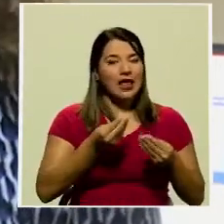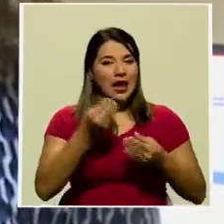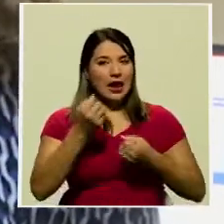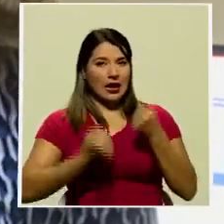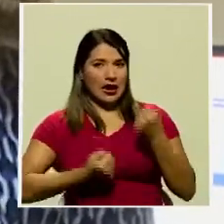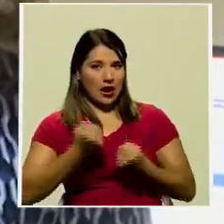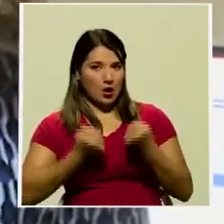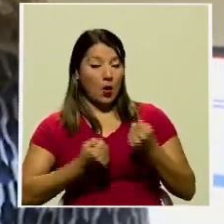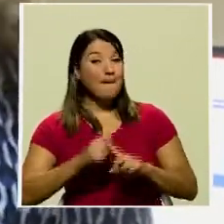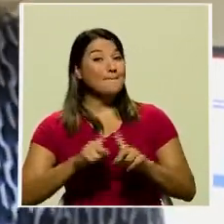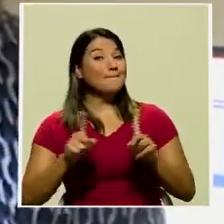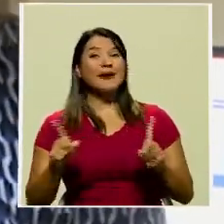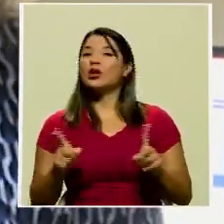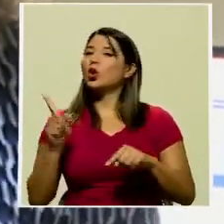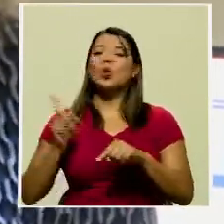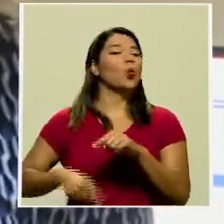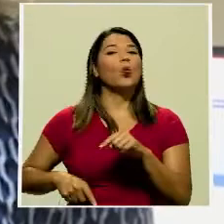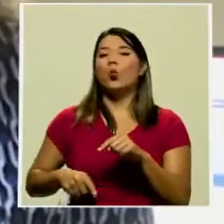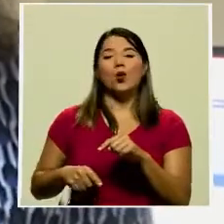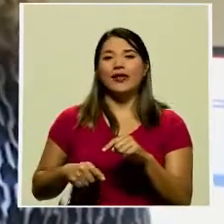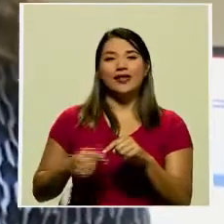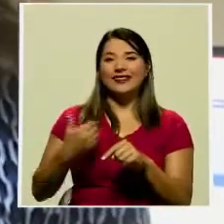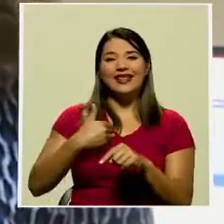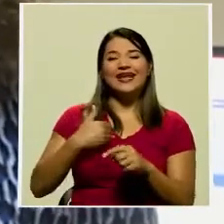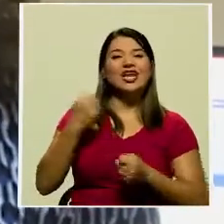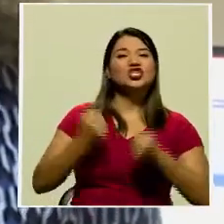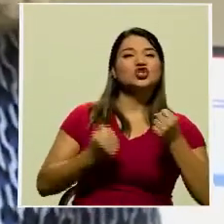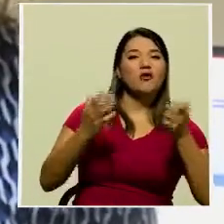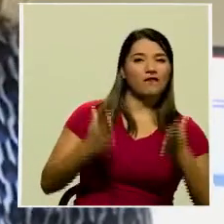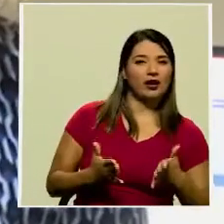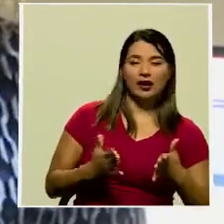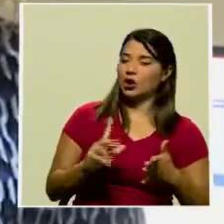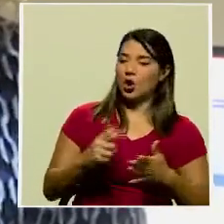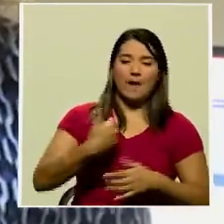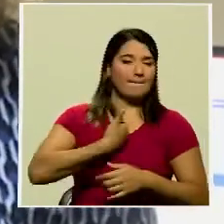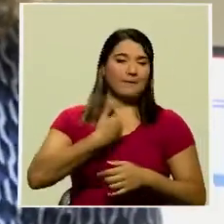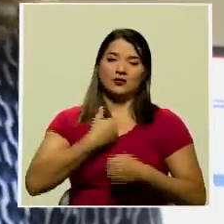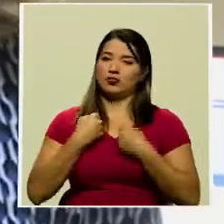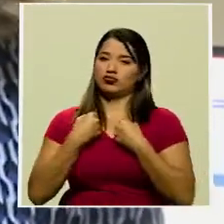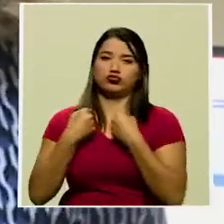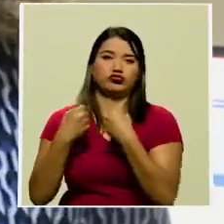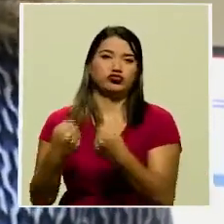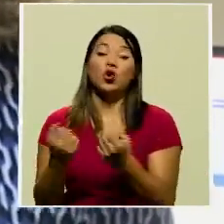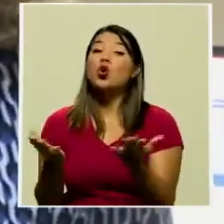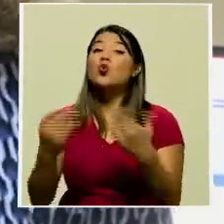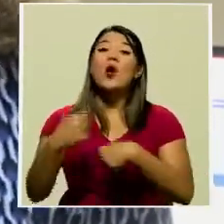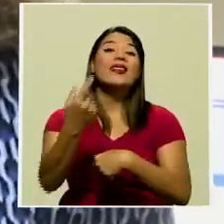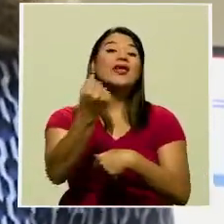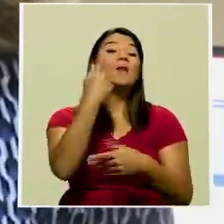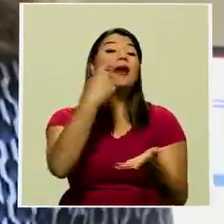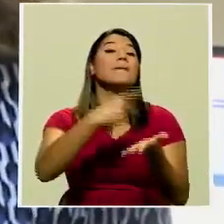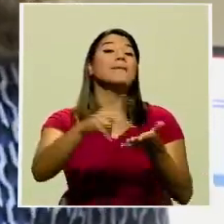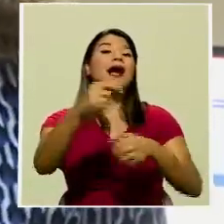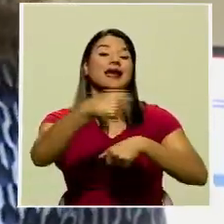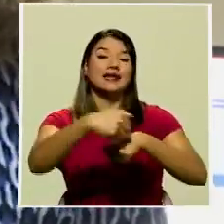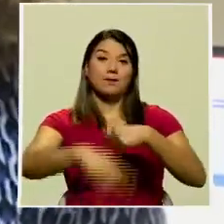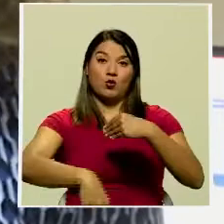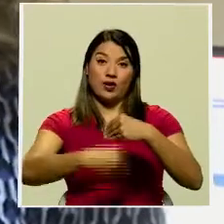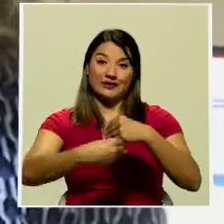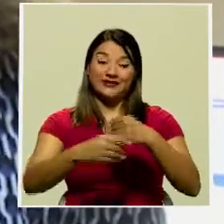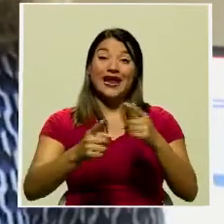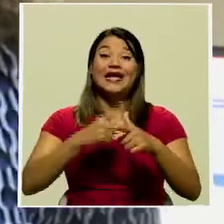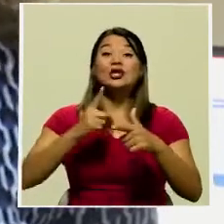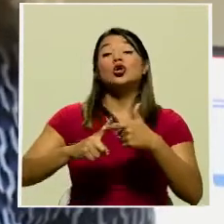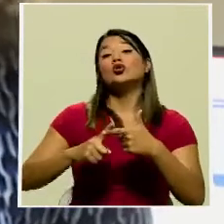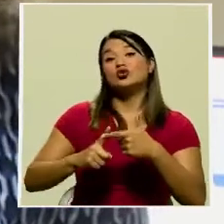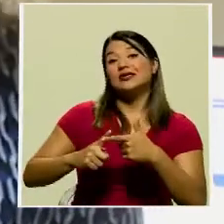no pueden estar acompañados de un chofer porque no hay ni viáticos ni extras para poder pagarles. Así que ellos asumen en